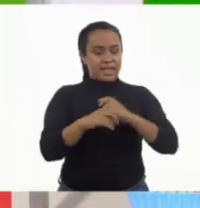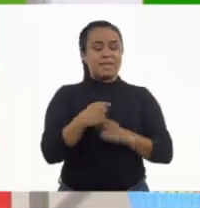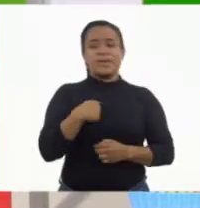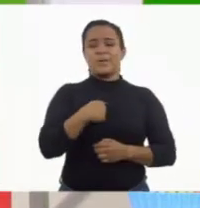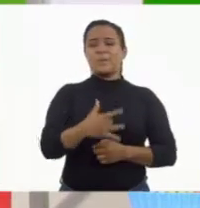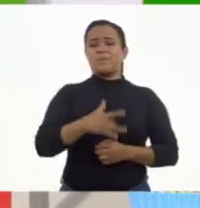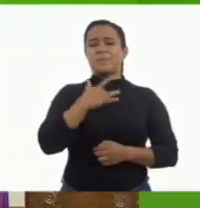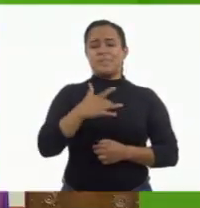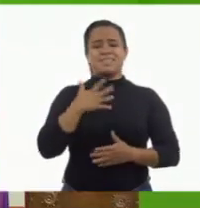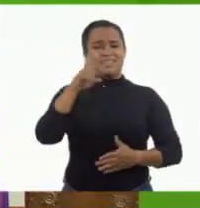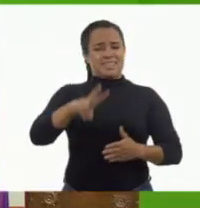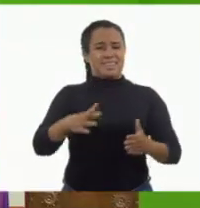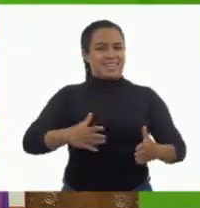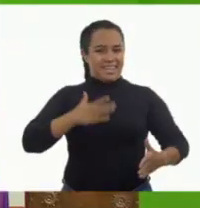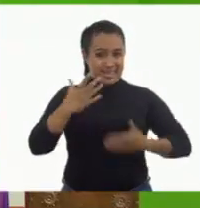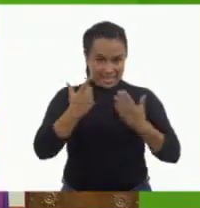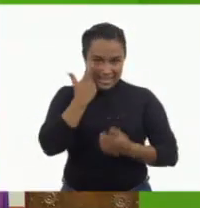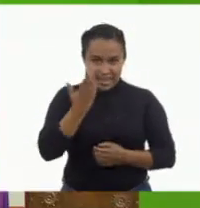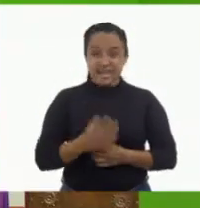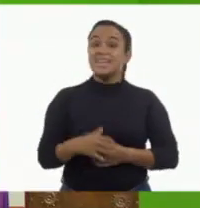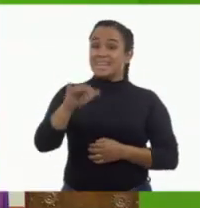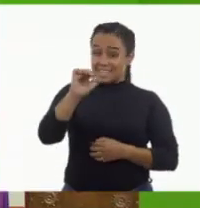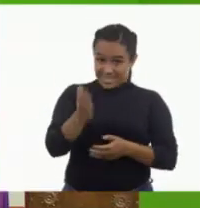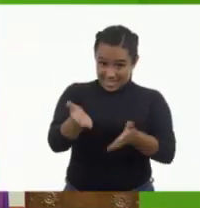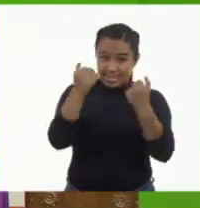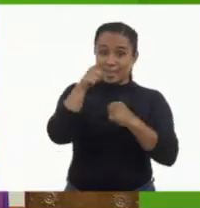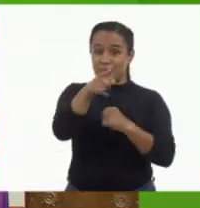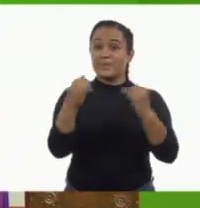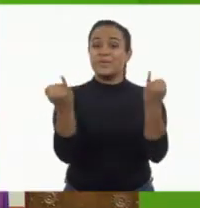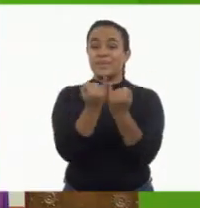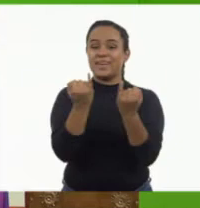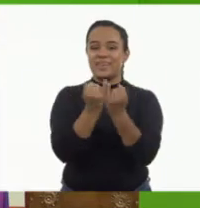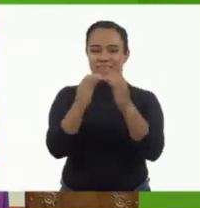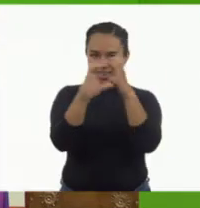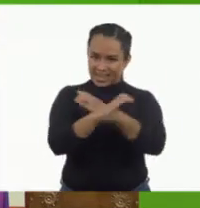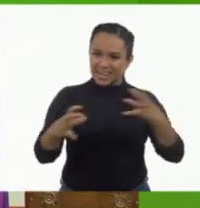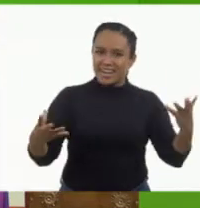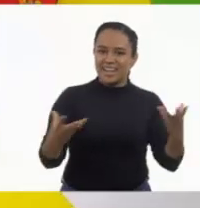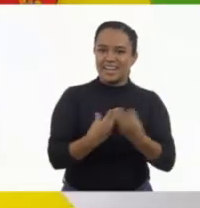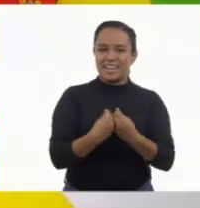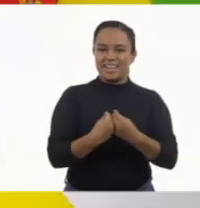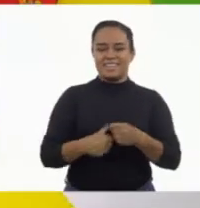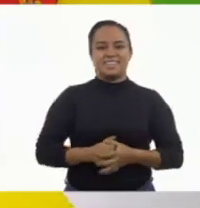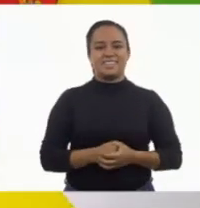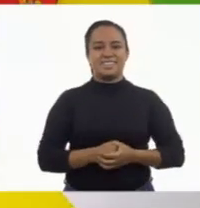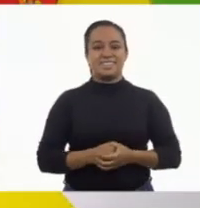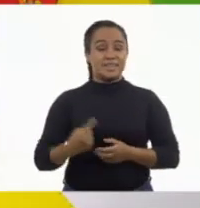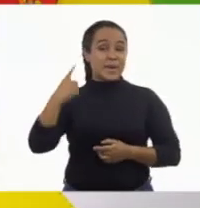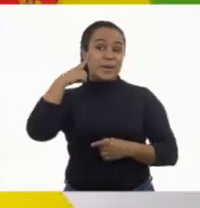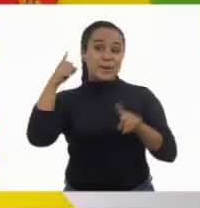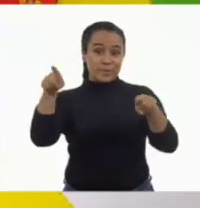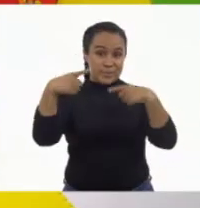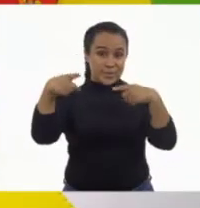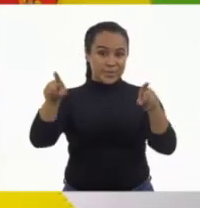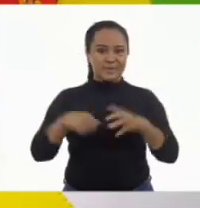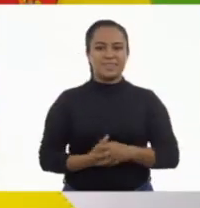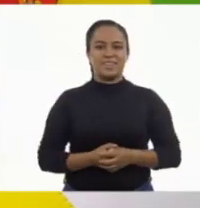me pone muy alegre? ¡Sí! ¡Venga! ¡Ánimo ahí en casa! ¡Canten junto con nosotras! ¡Que suene la